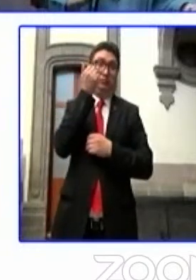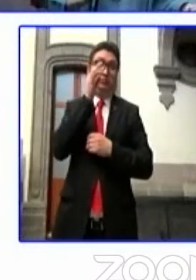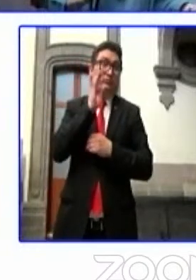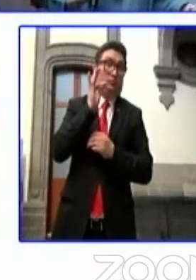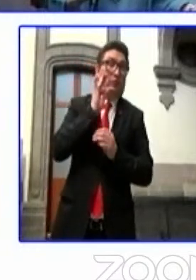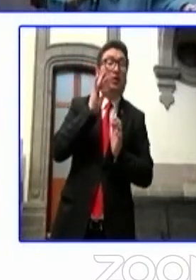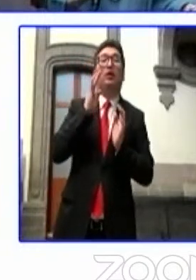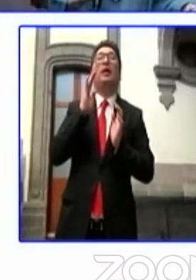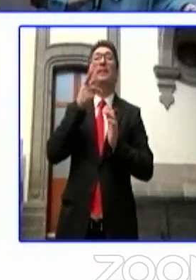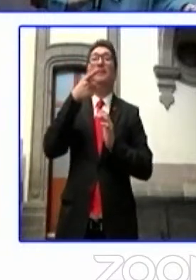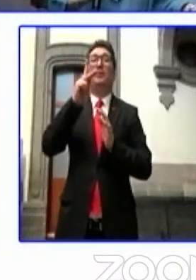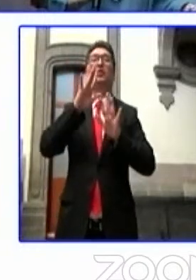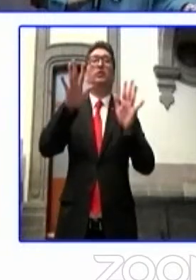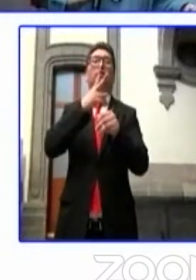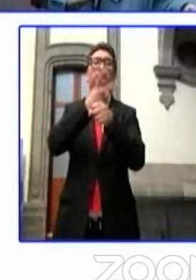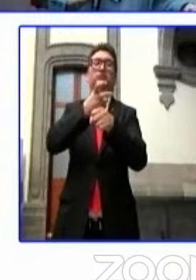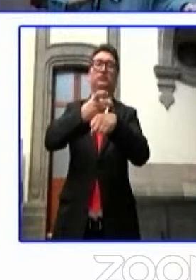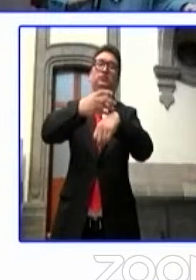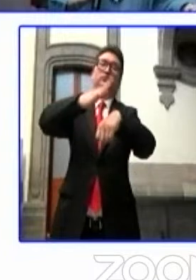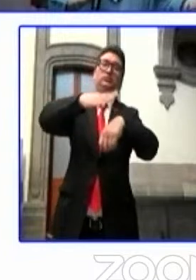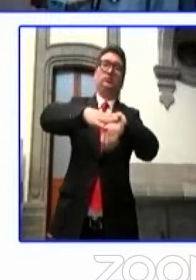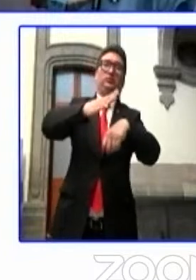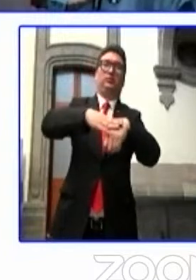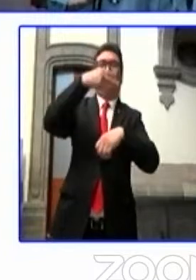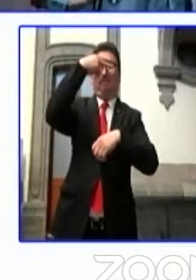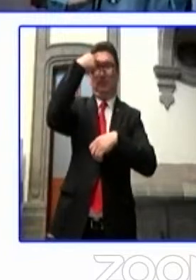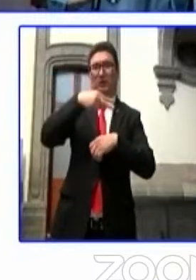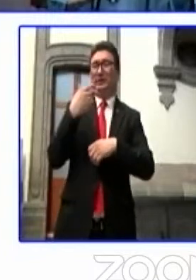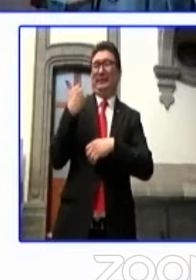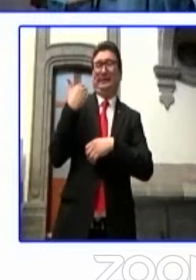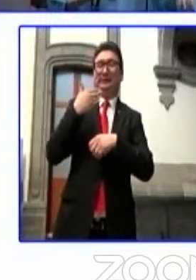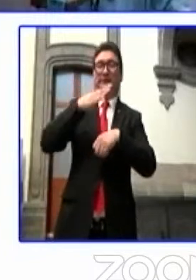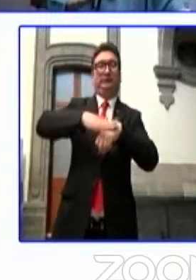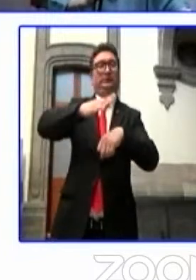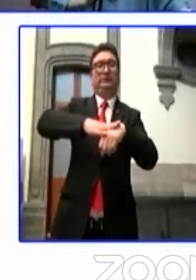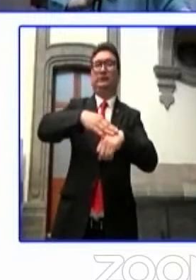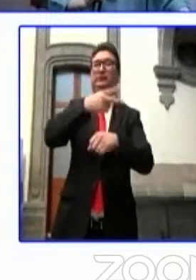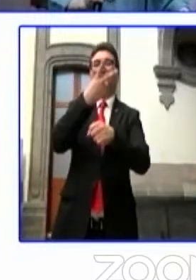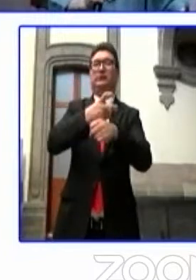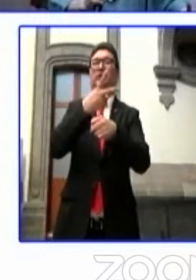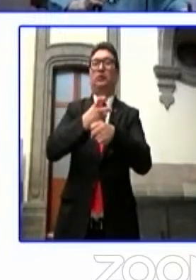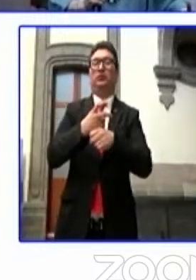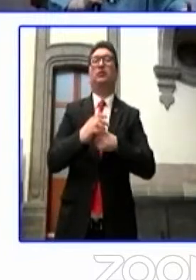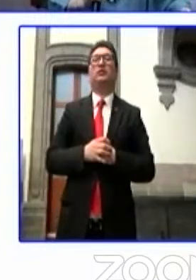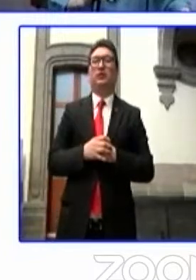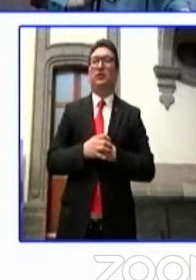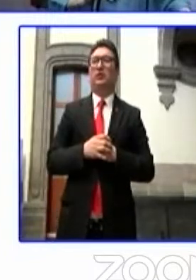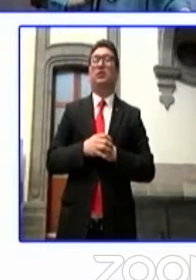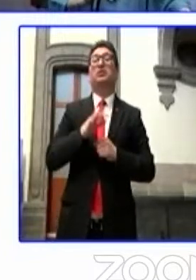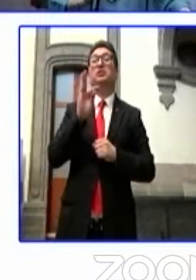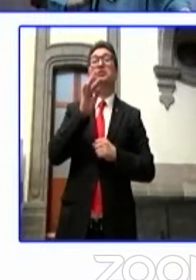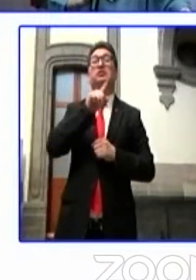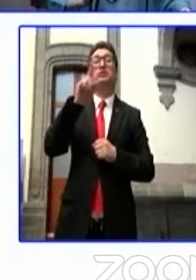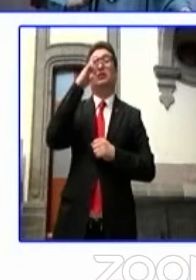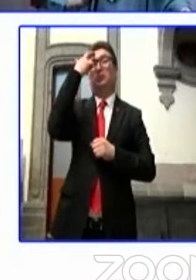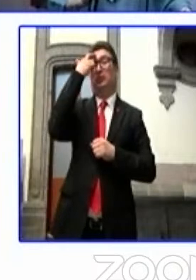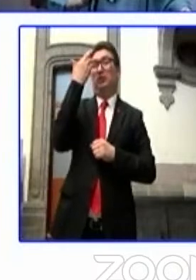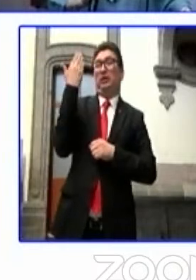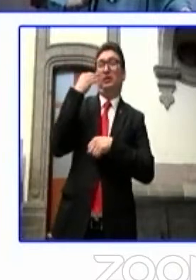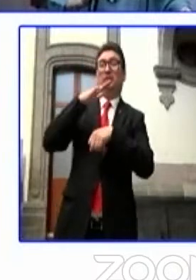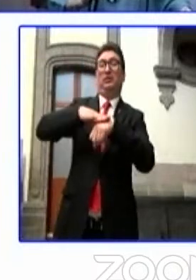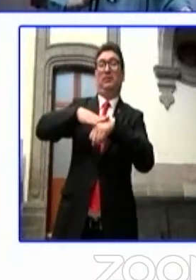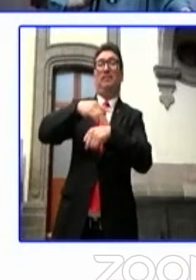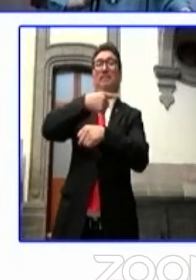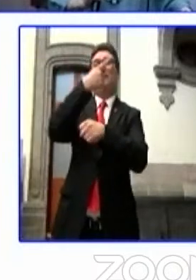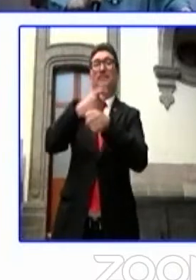se dio la segunda recomendación a México, acaba de salir. Quizás ustedes recordarán la primera, que fue